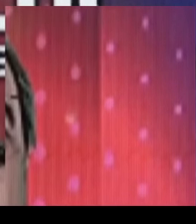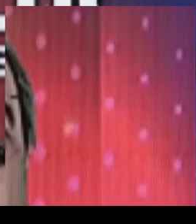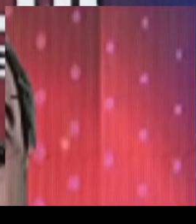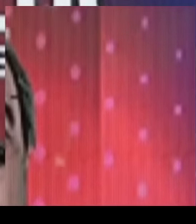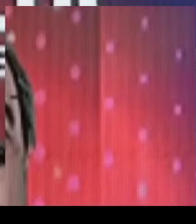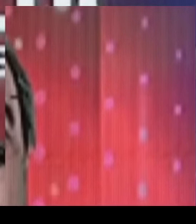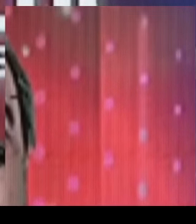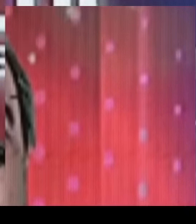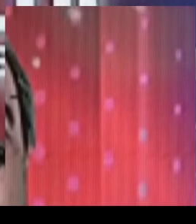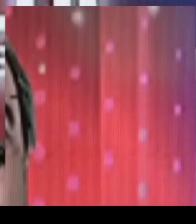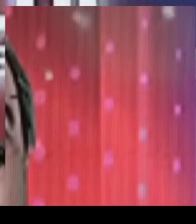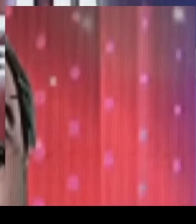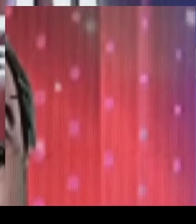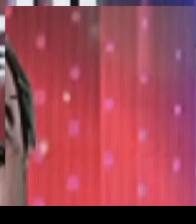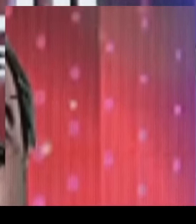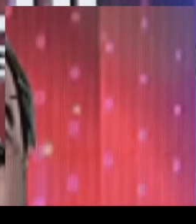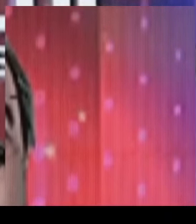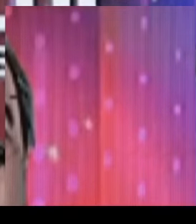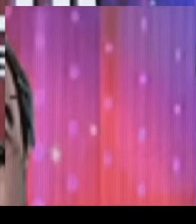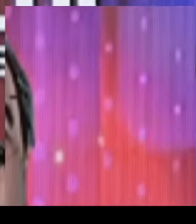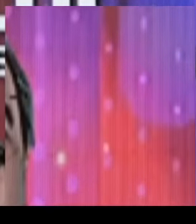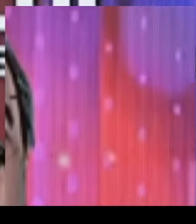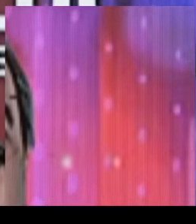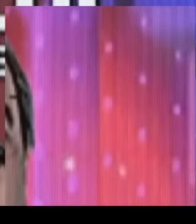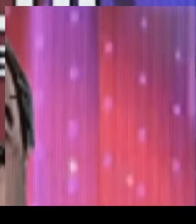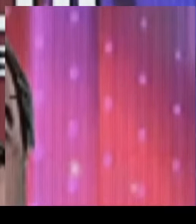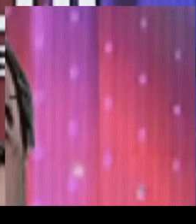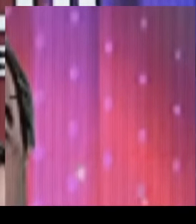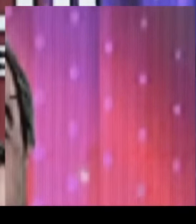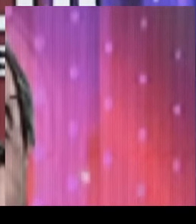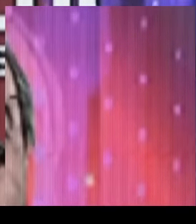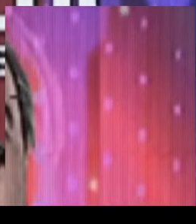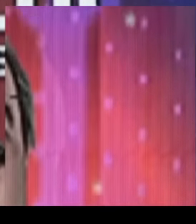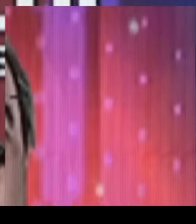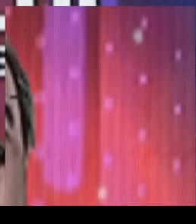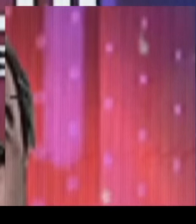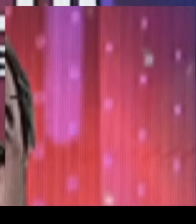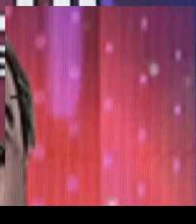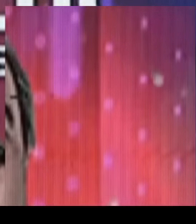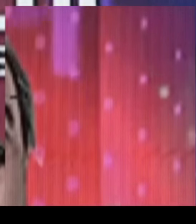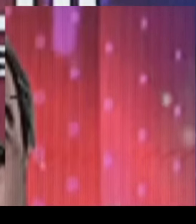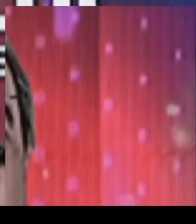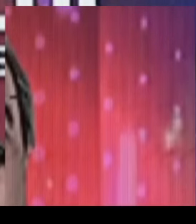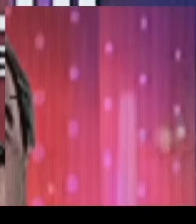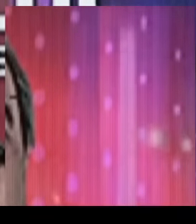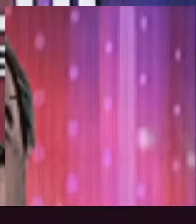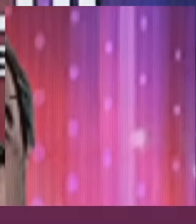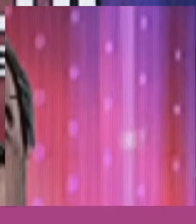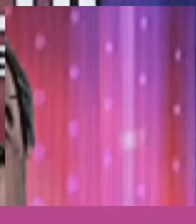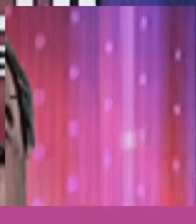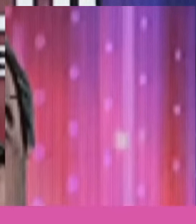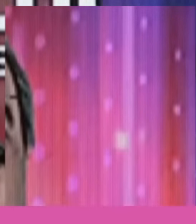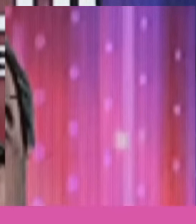de la población. La LUC en este terreno no soluciona problemas, perjudica a la mayoría de la